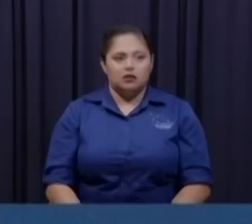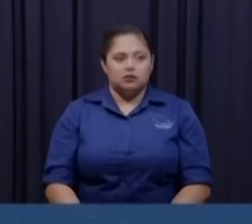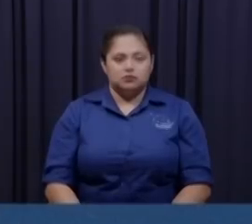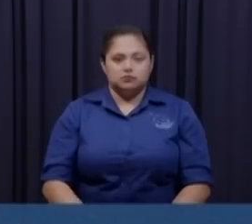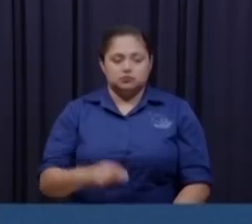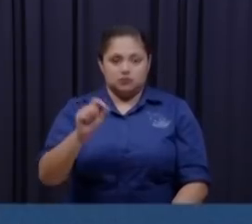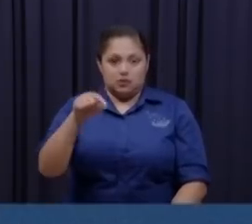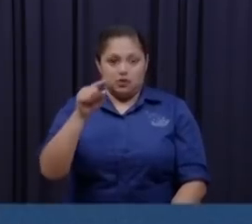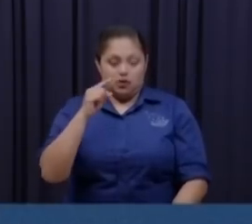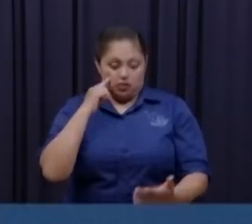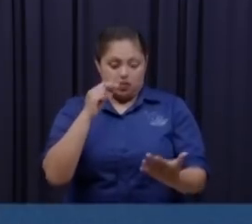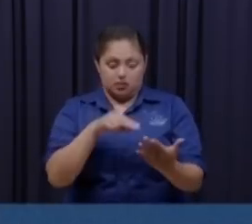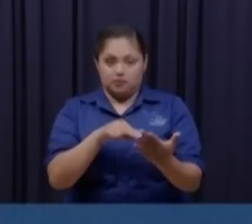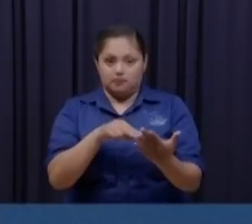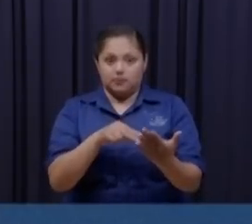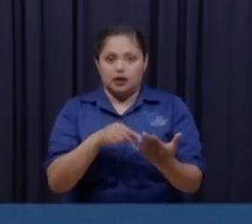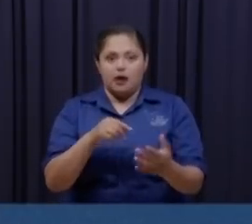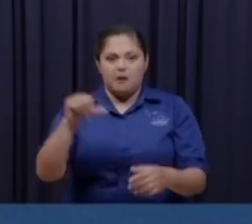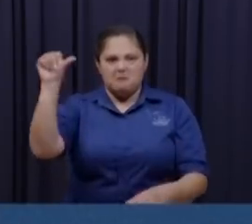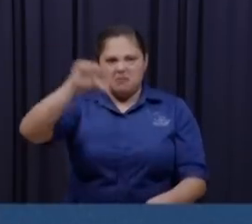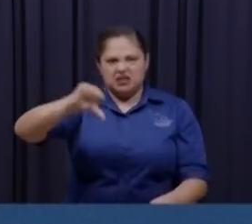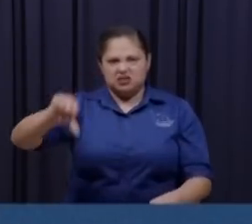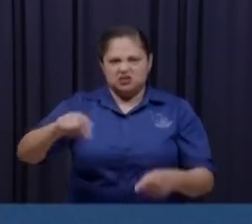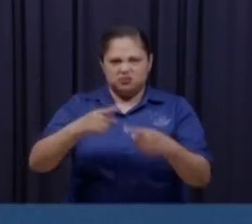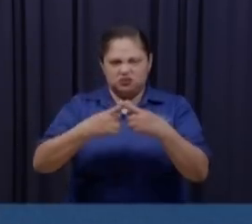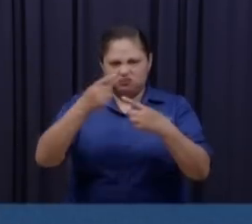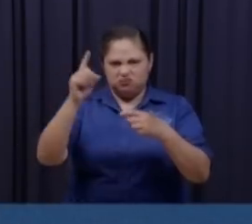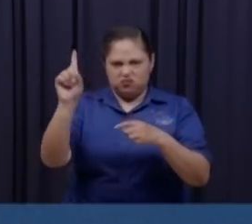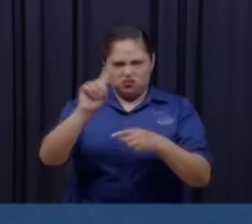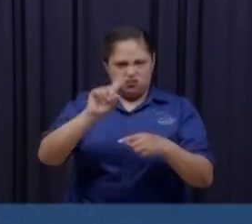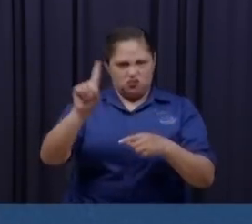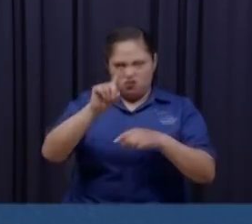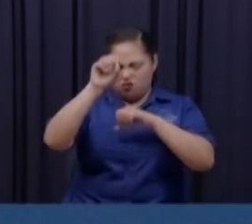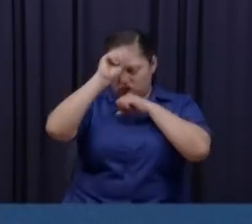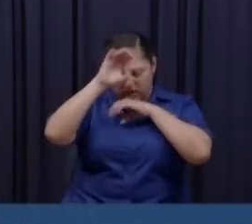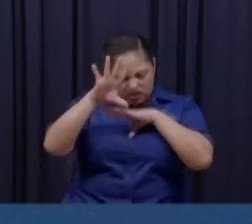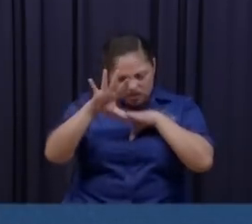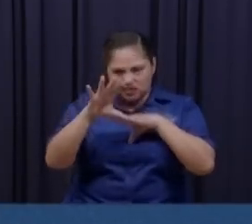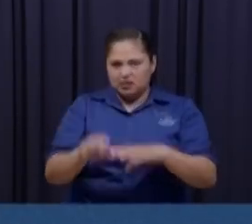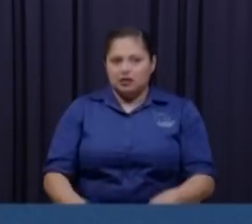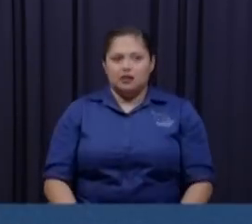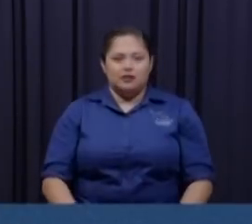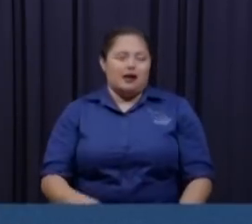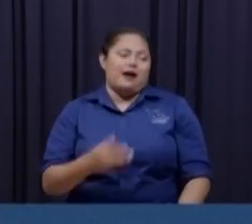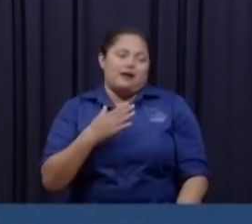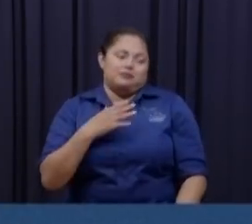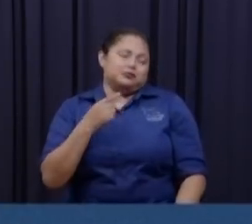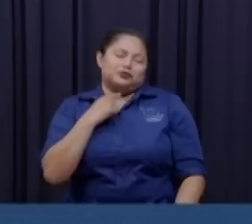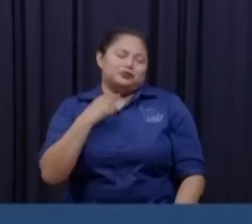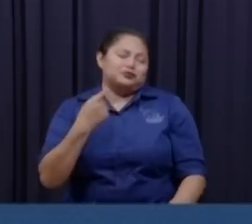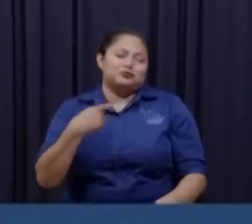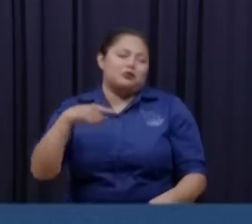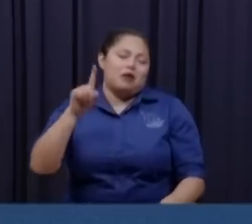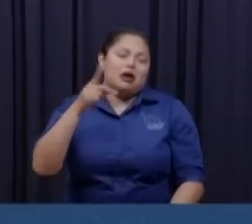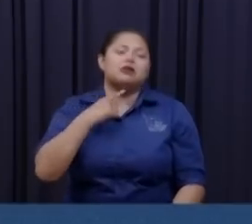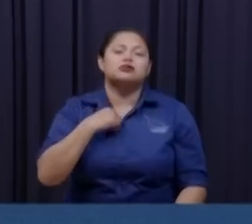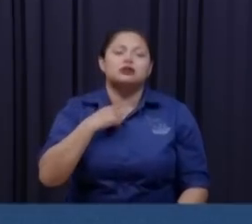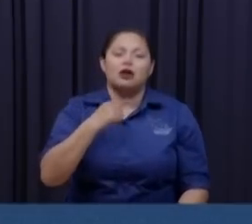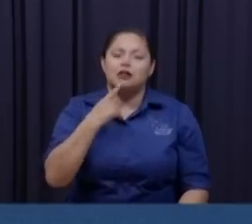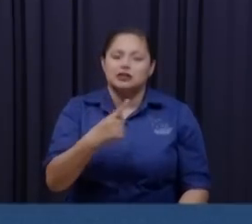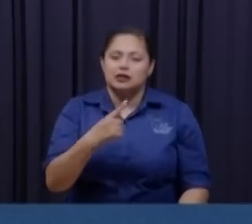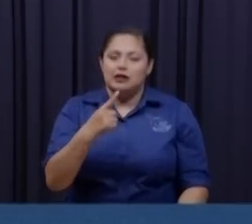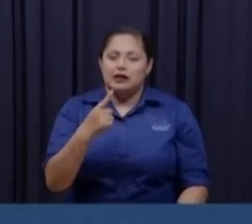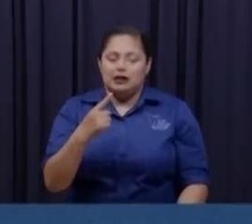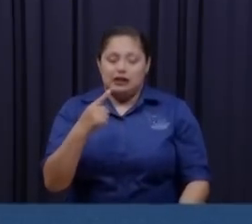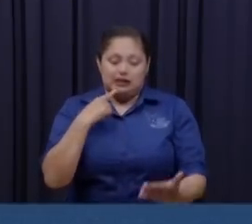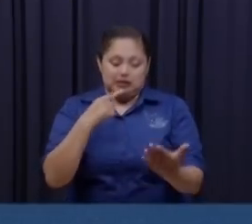Ahora dice maldiciones por la desobediencia. O sea, nos hubiera gustado que dijera solo bendiciones